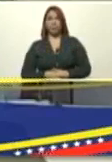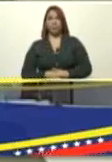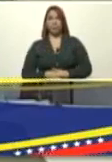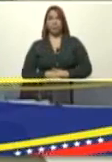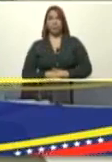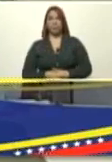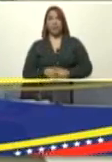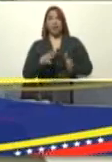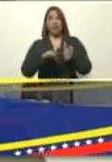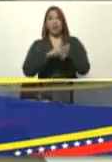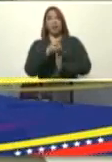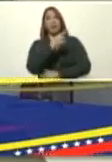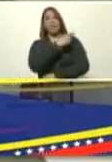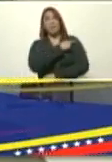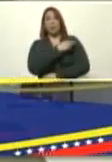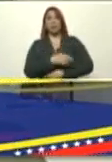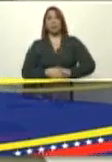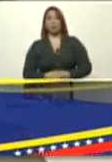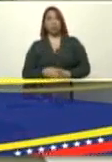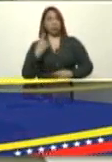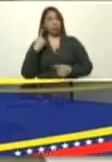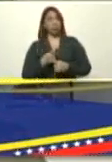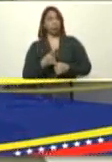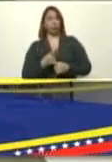el refuerzo va.